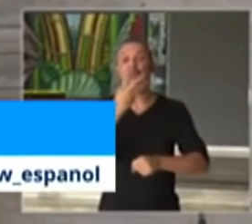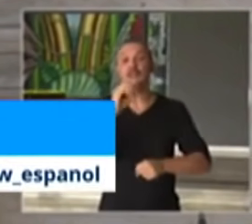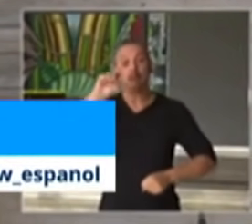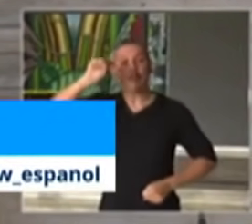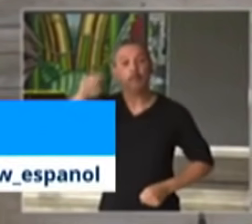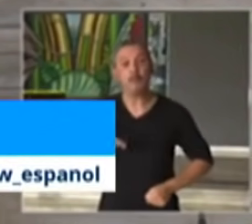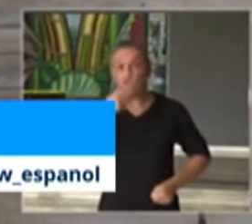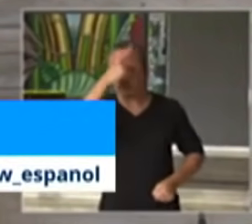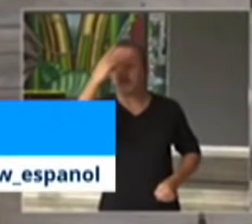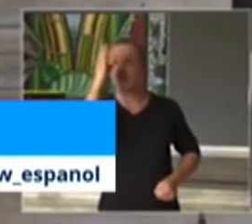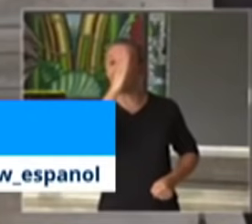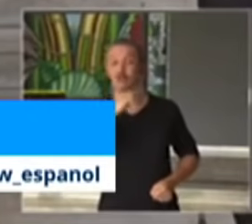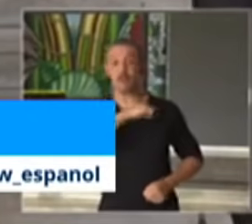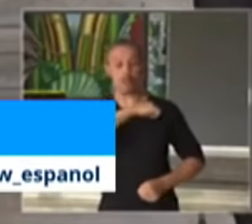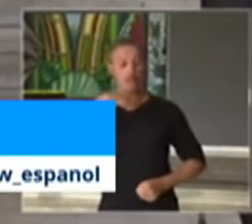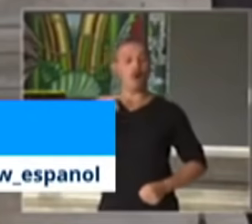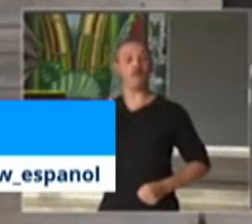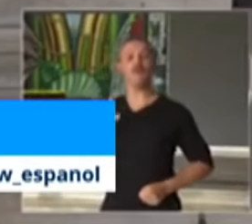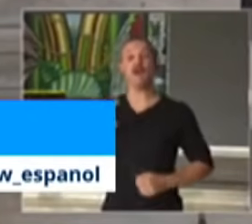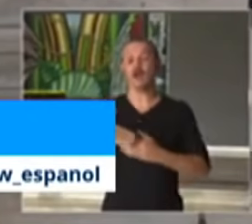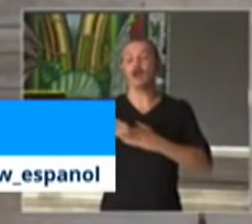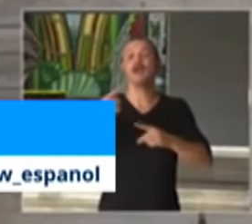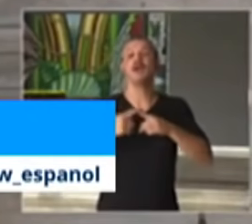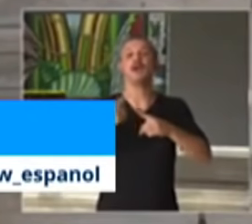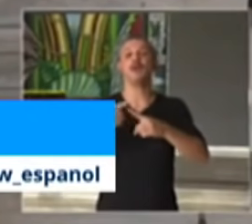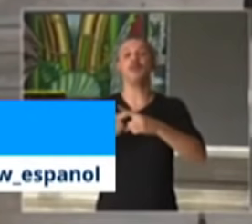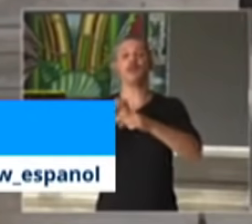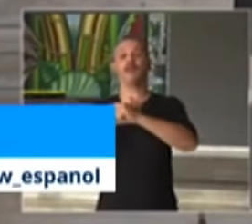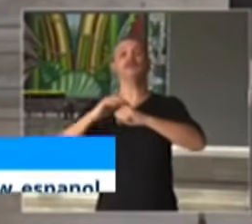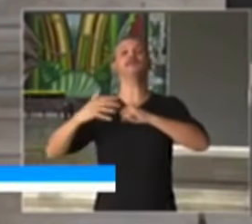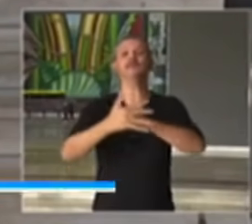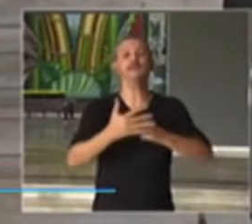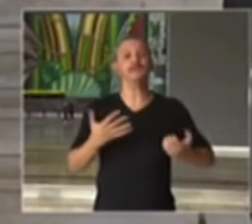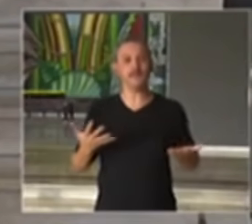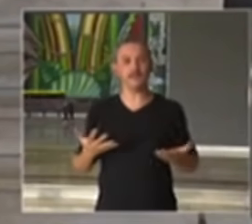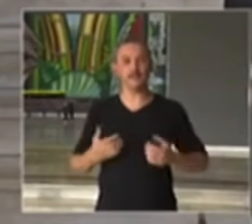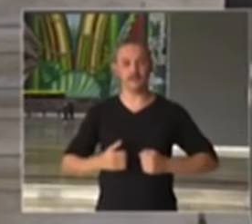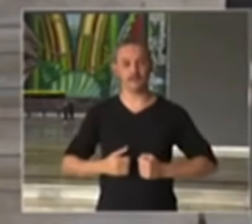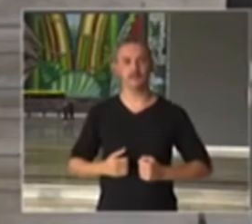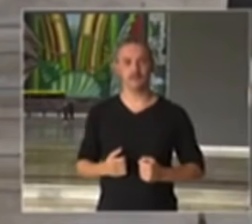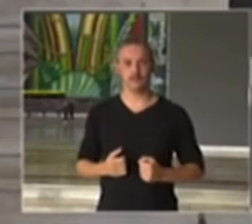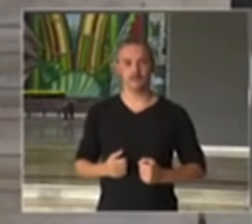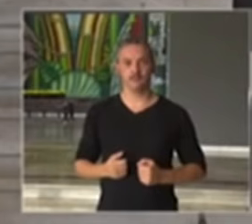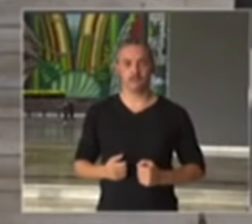muertos 300.000 brasileños hasta final de mes opcional de 6